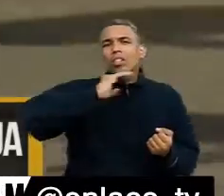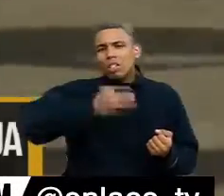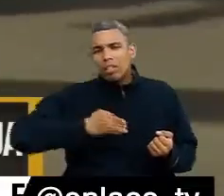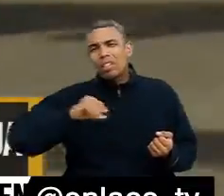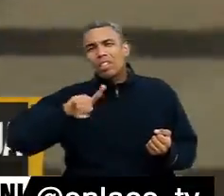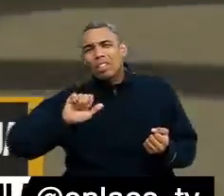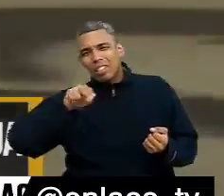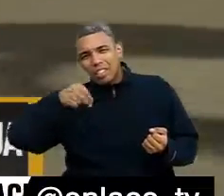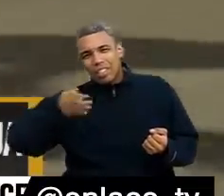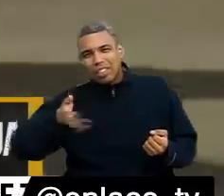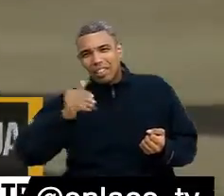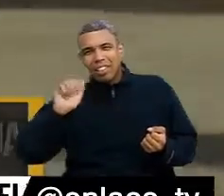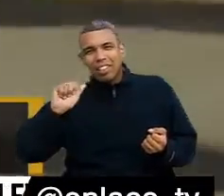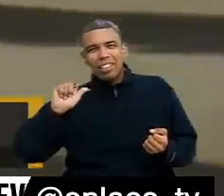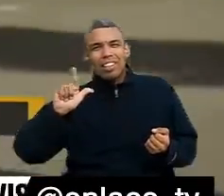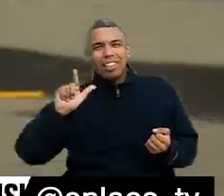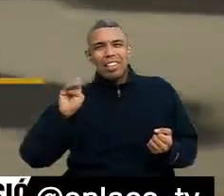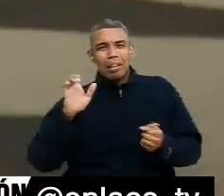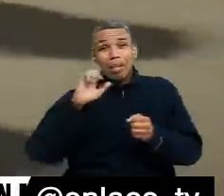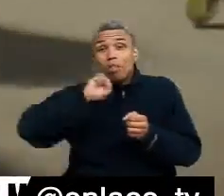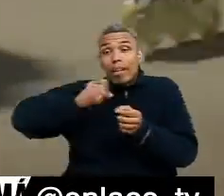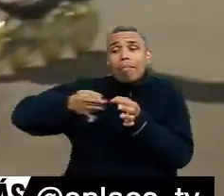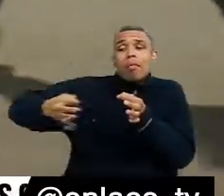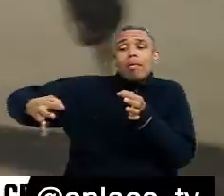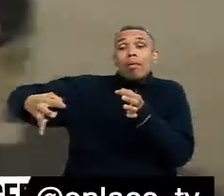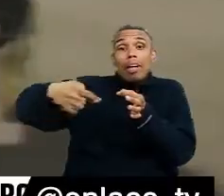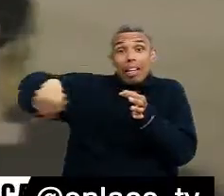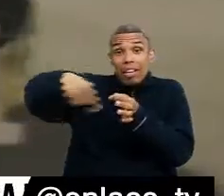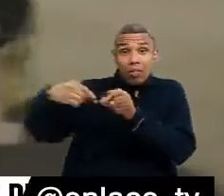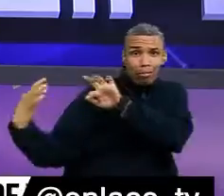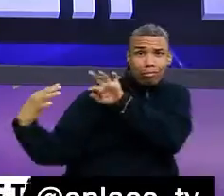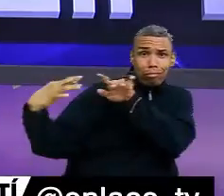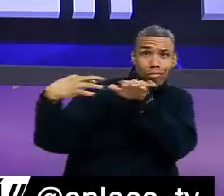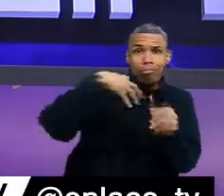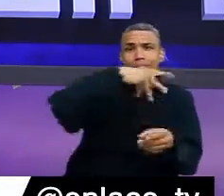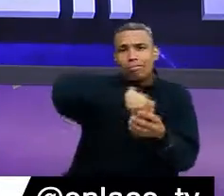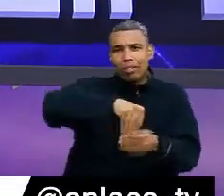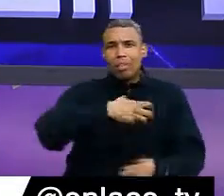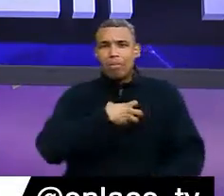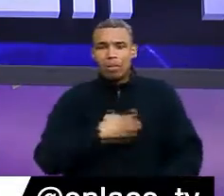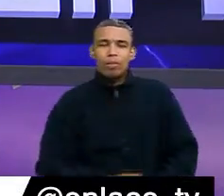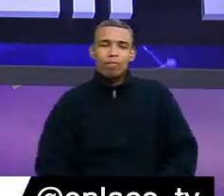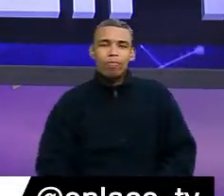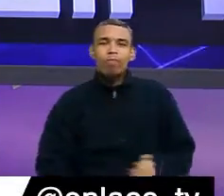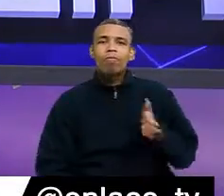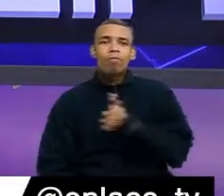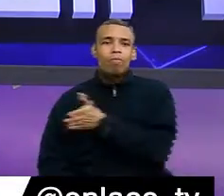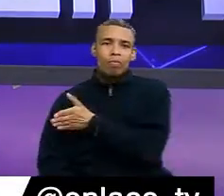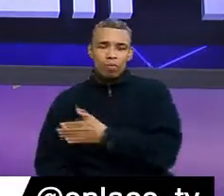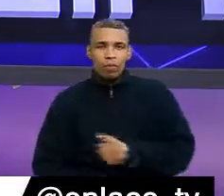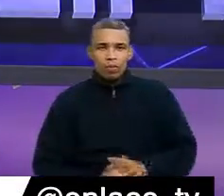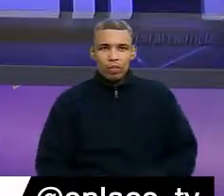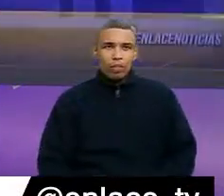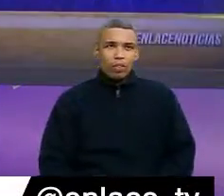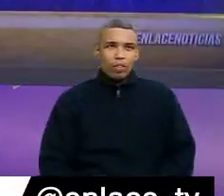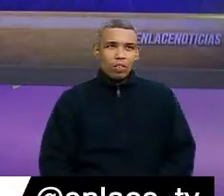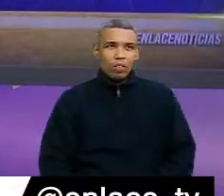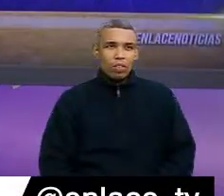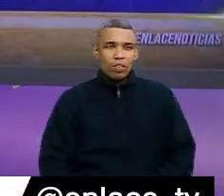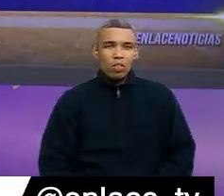Cimitarra son algunos de los vecinos municipios que visitarán la ciudad. En la novena fecha avanza el torneo